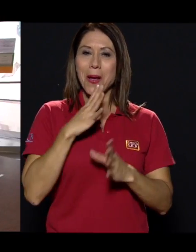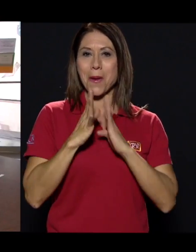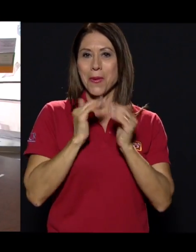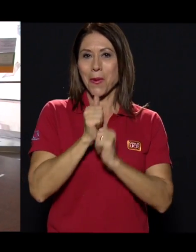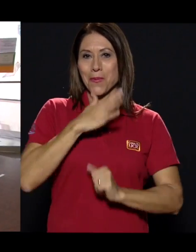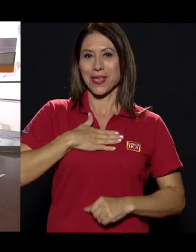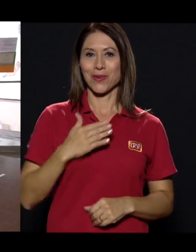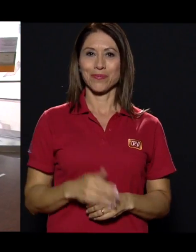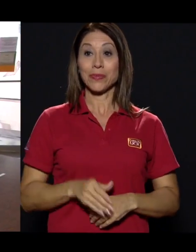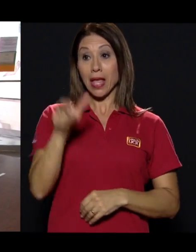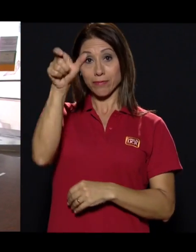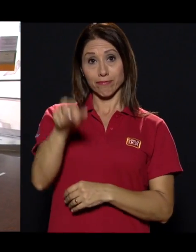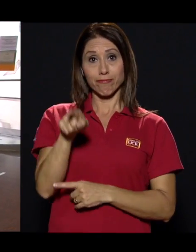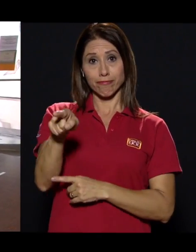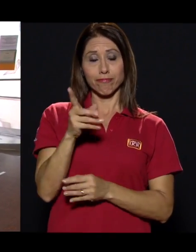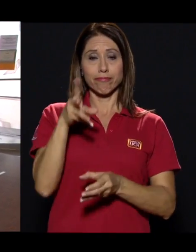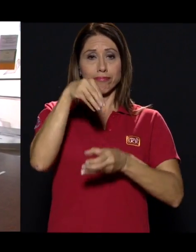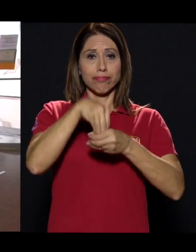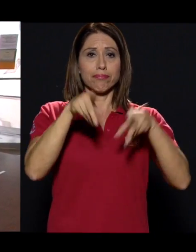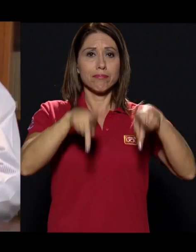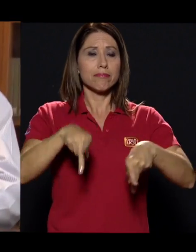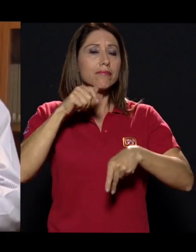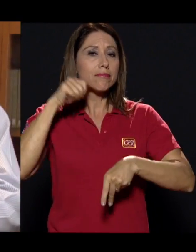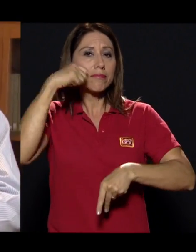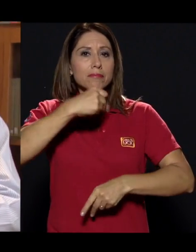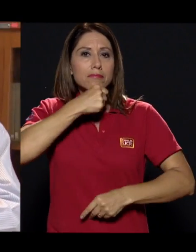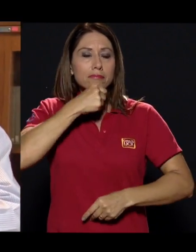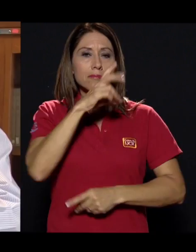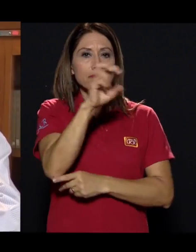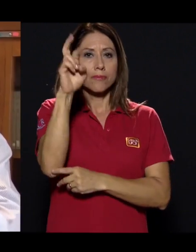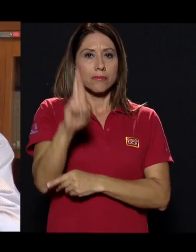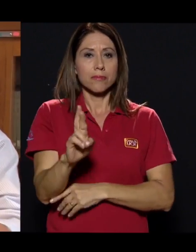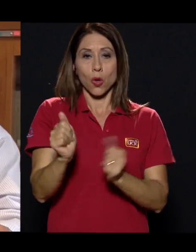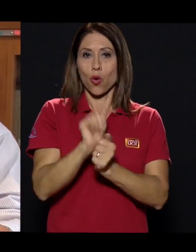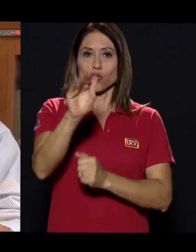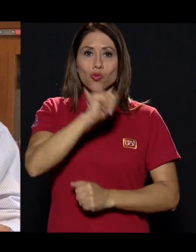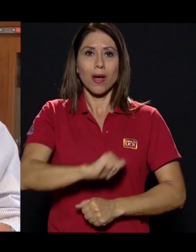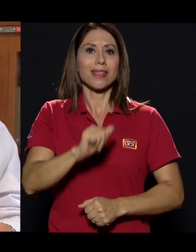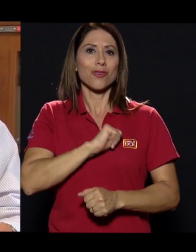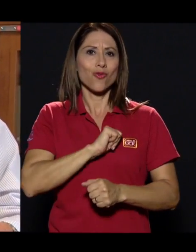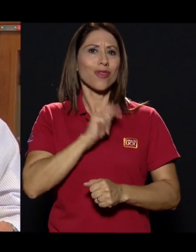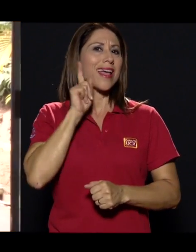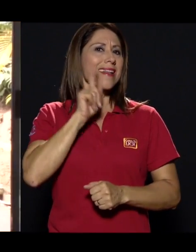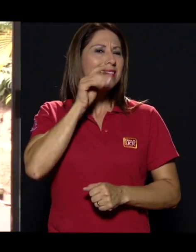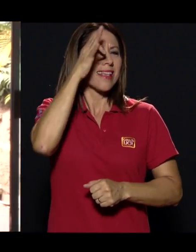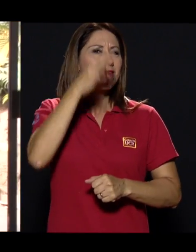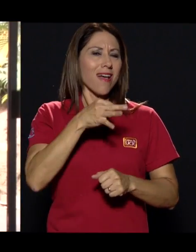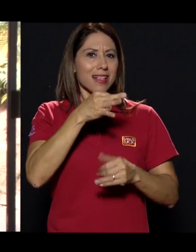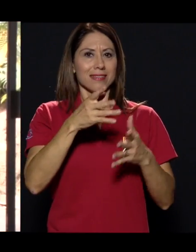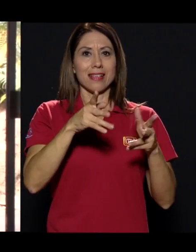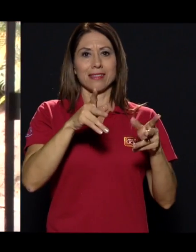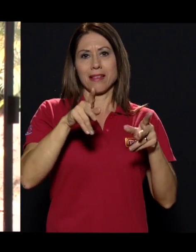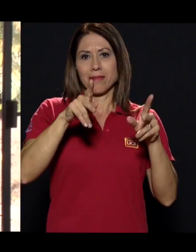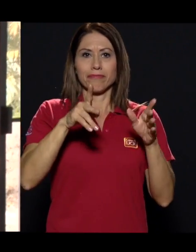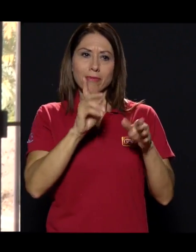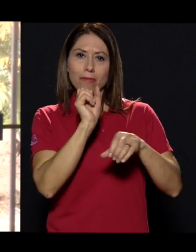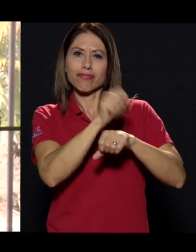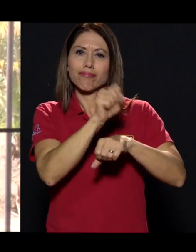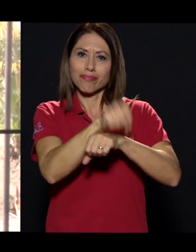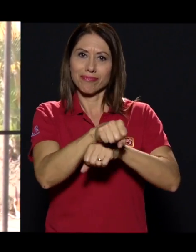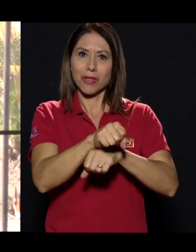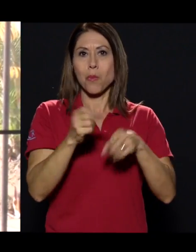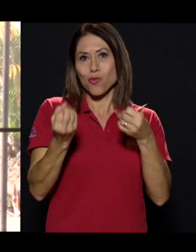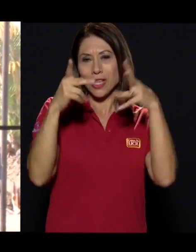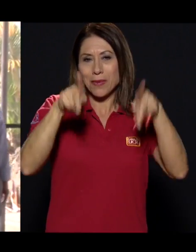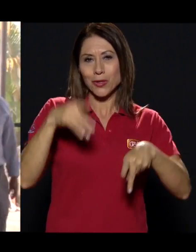conmigo. Don Lester forma parte de la población adulta mayor costarricense que con su actitud derriba los prejuicios que muchas personas tienen sobre los